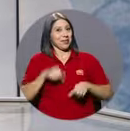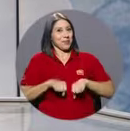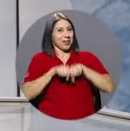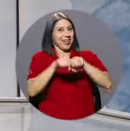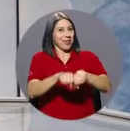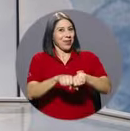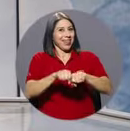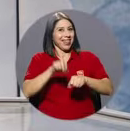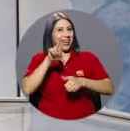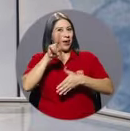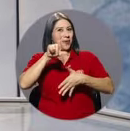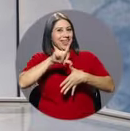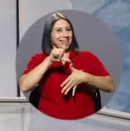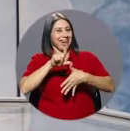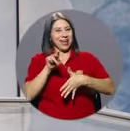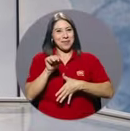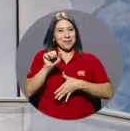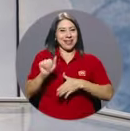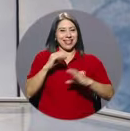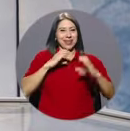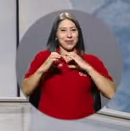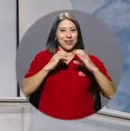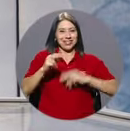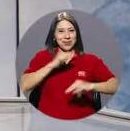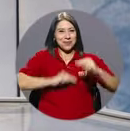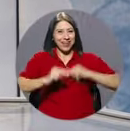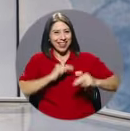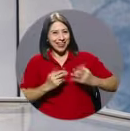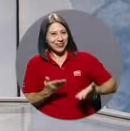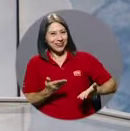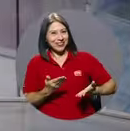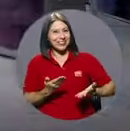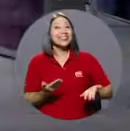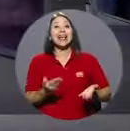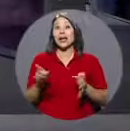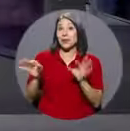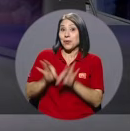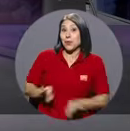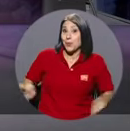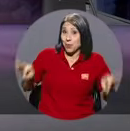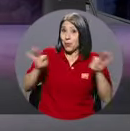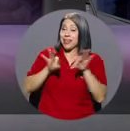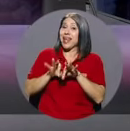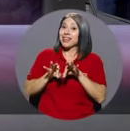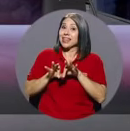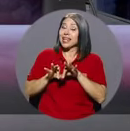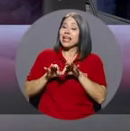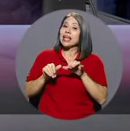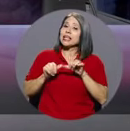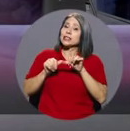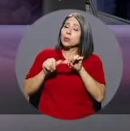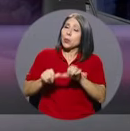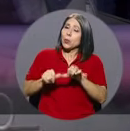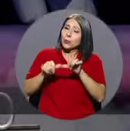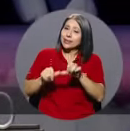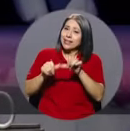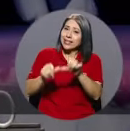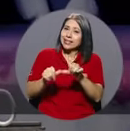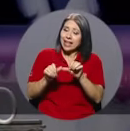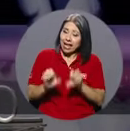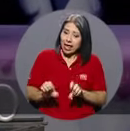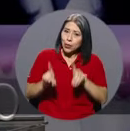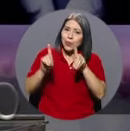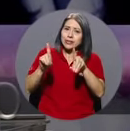ULATINA como máster en comunicación y mercado. Bueno, lo importante es el constante